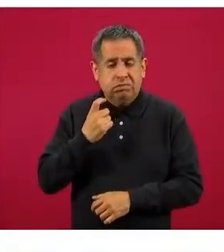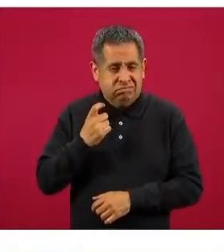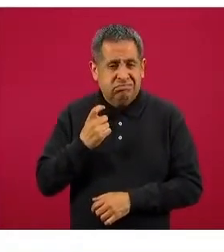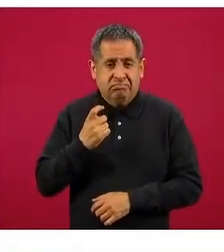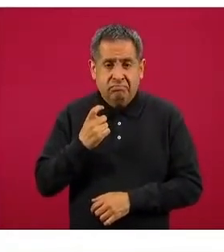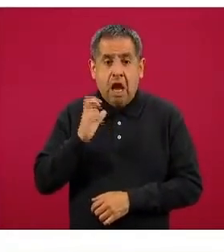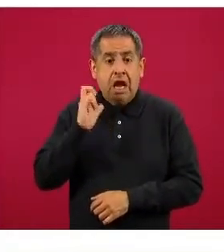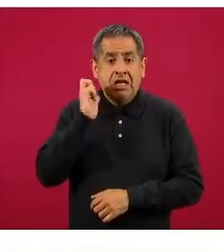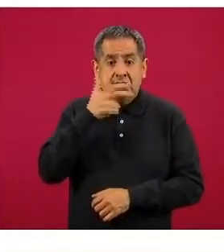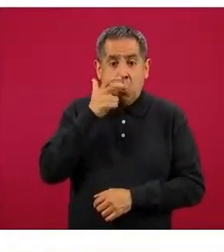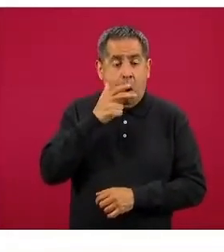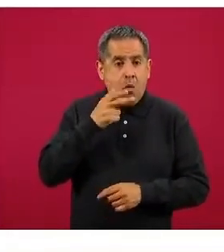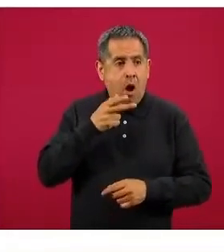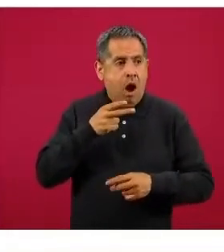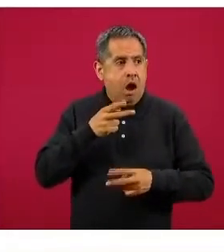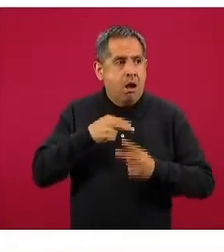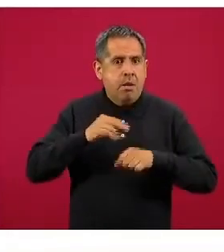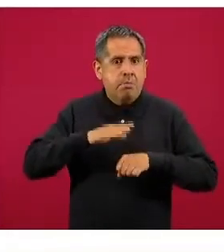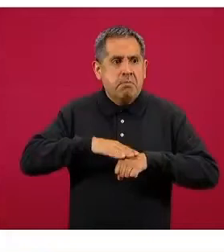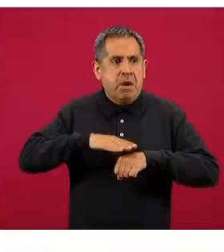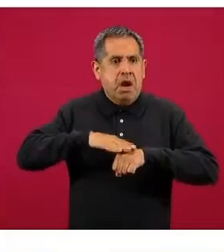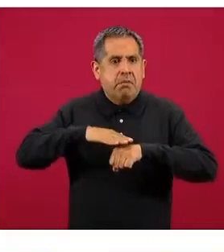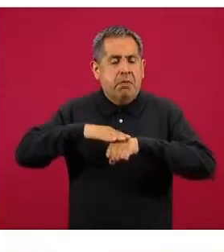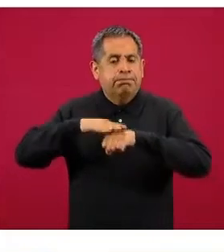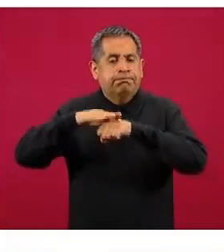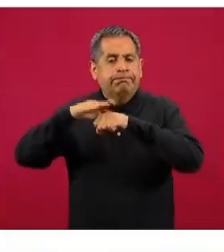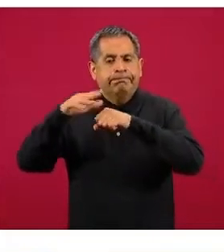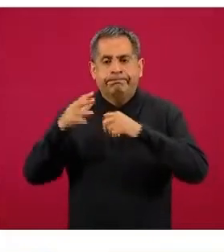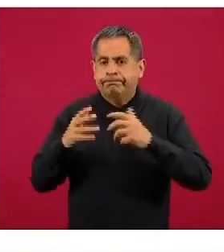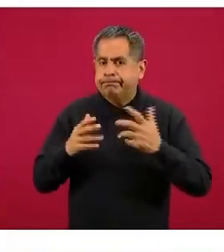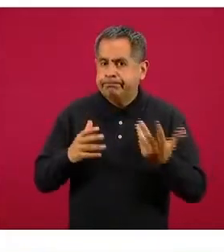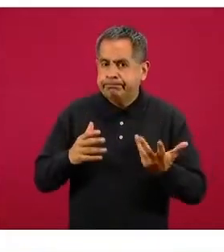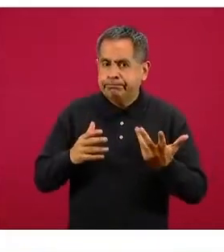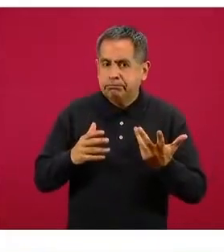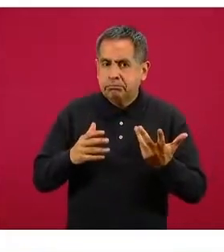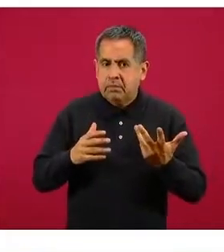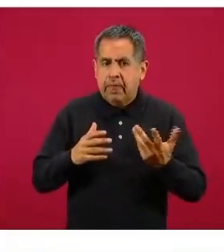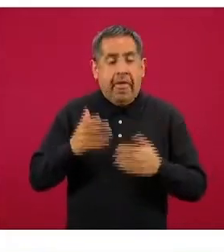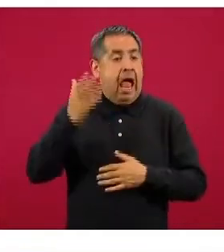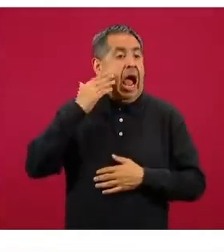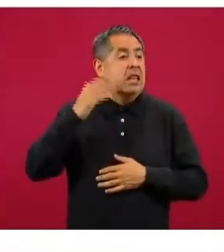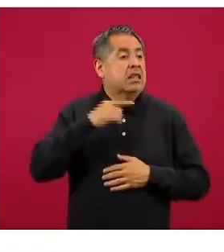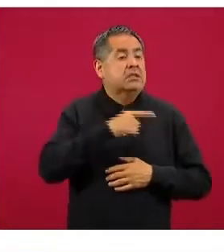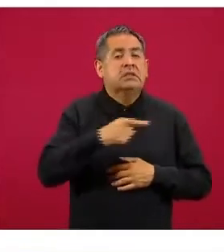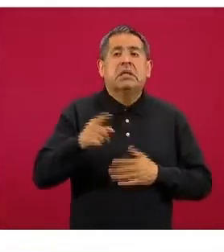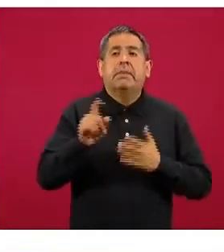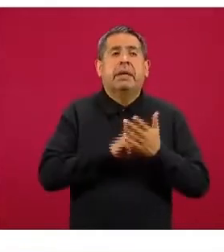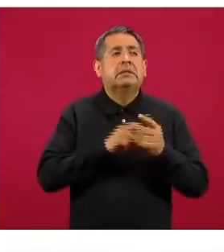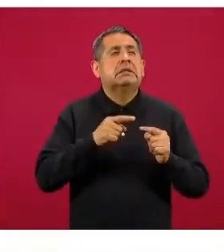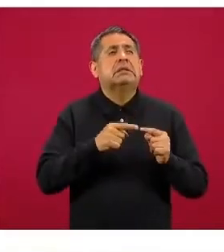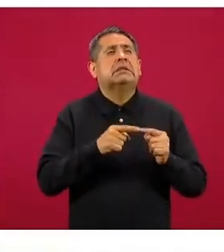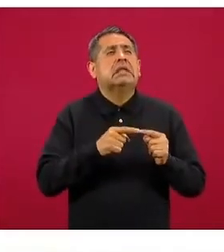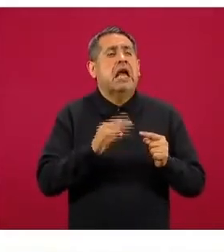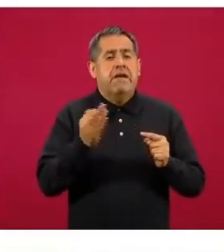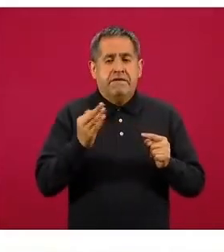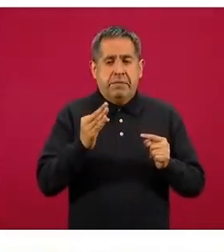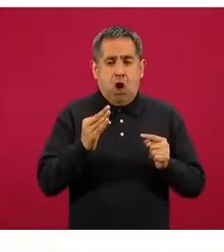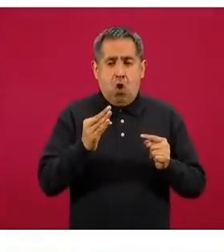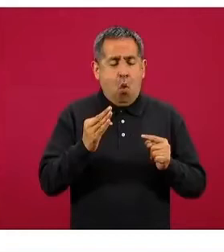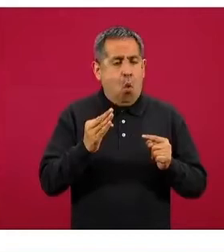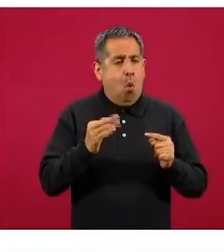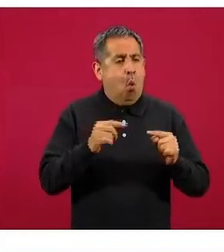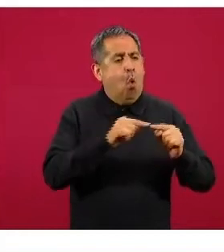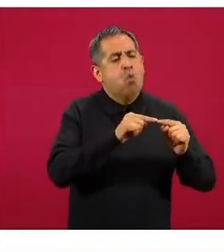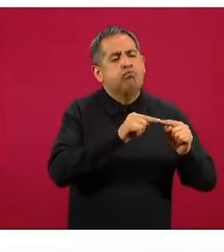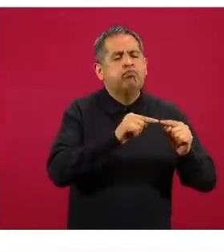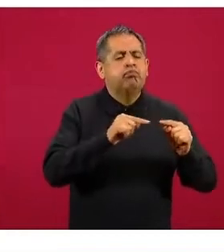ha incrementado su actividad inclusive por encima de la línea base, que es del mes de febrero, de